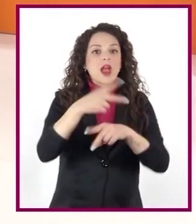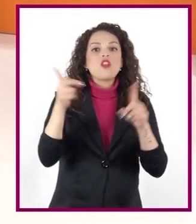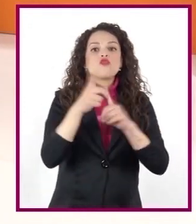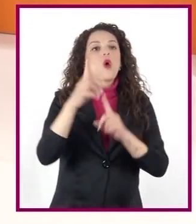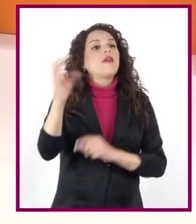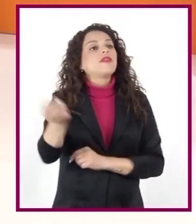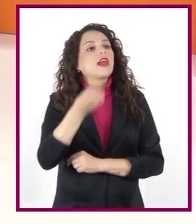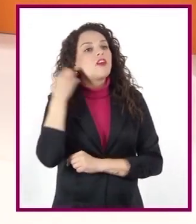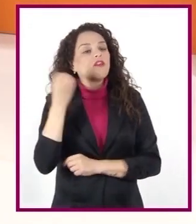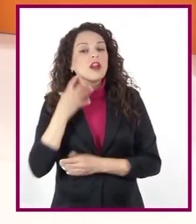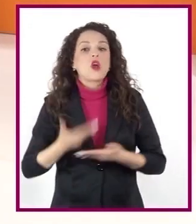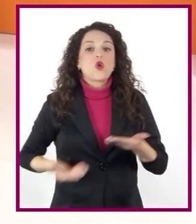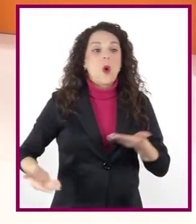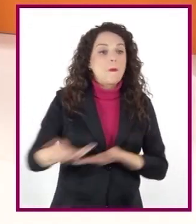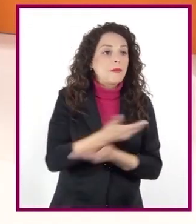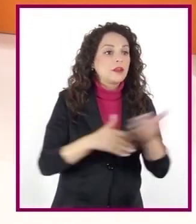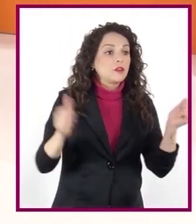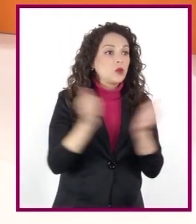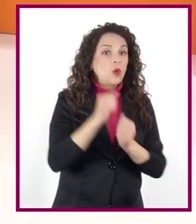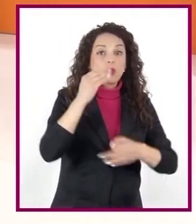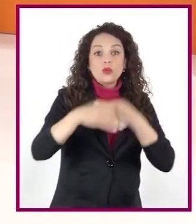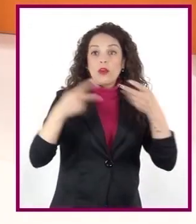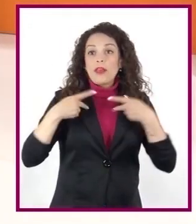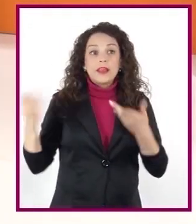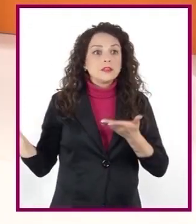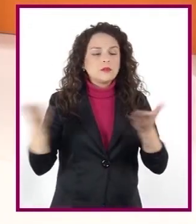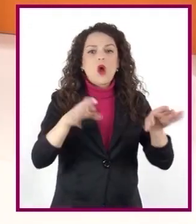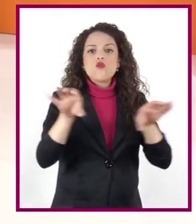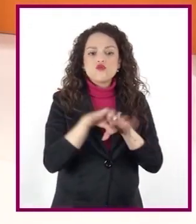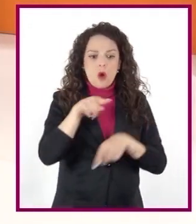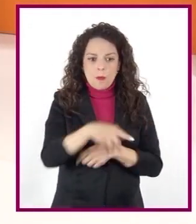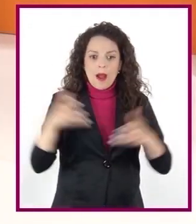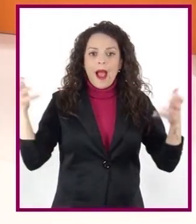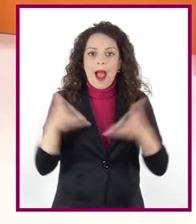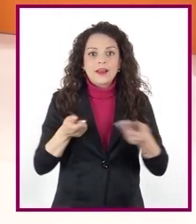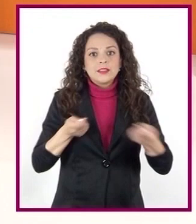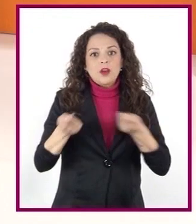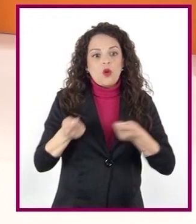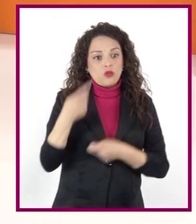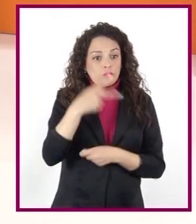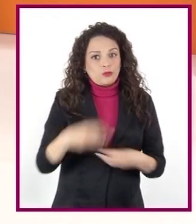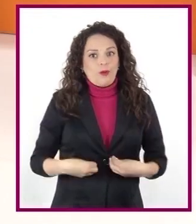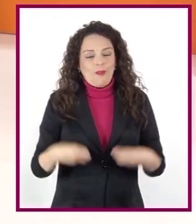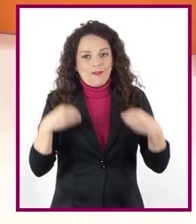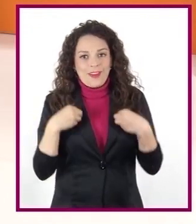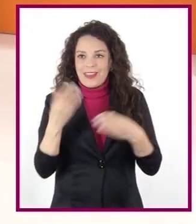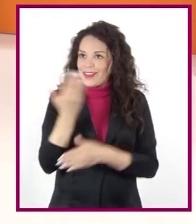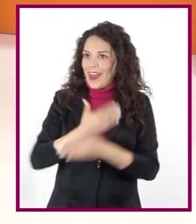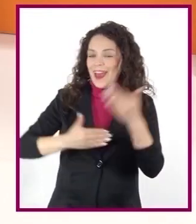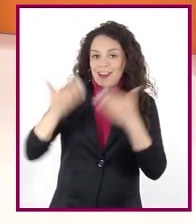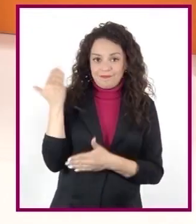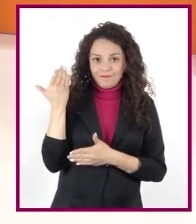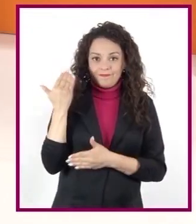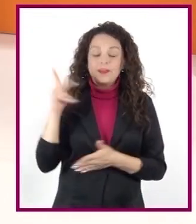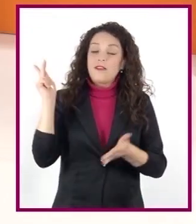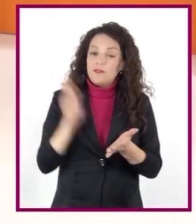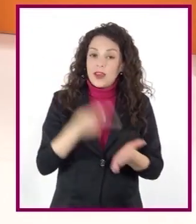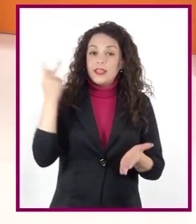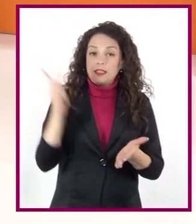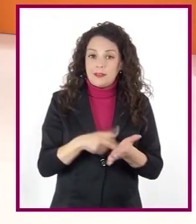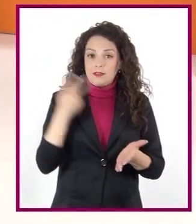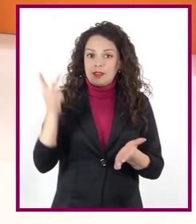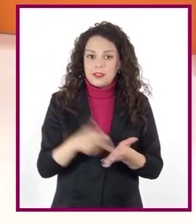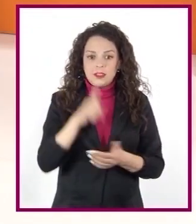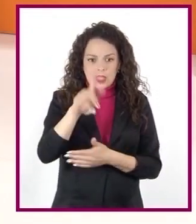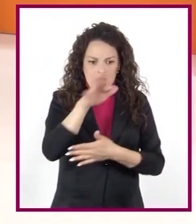con las y los demás la manera en que pudo lograr el control de su vida. En reiteradas ocasiones han